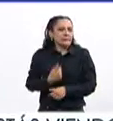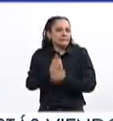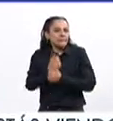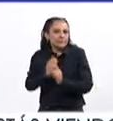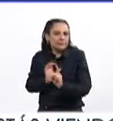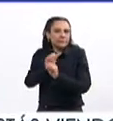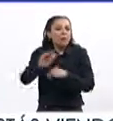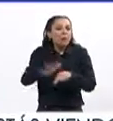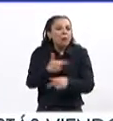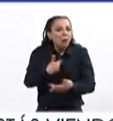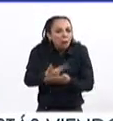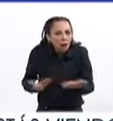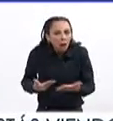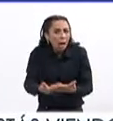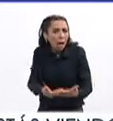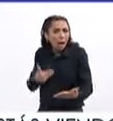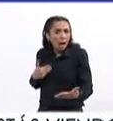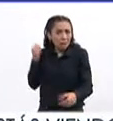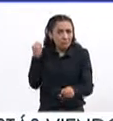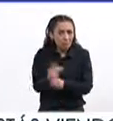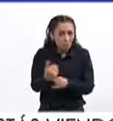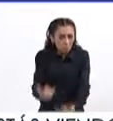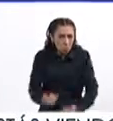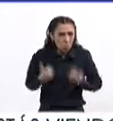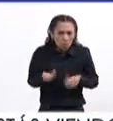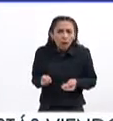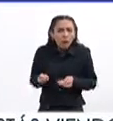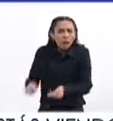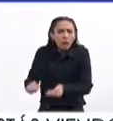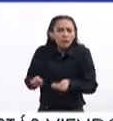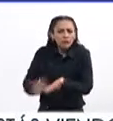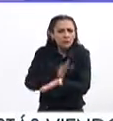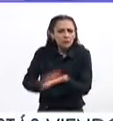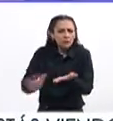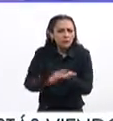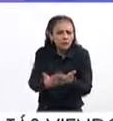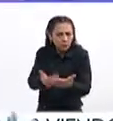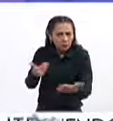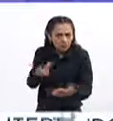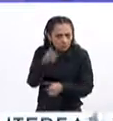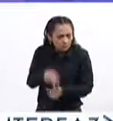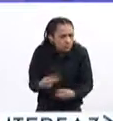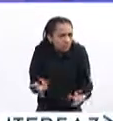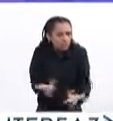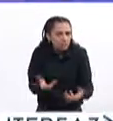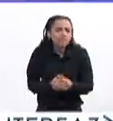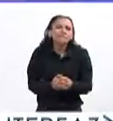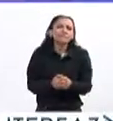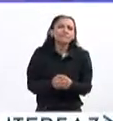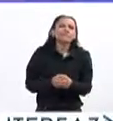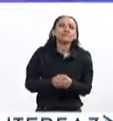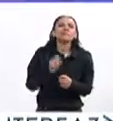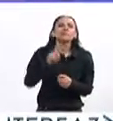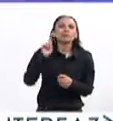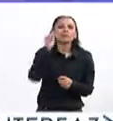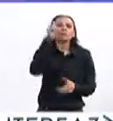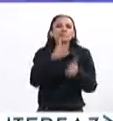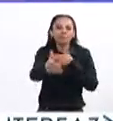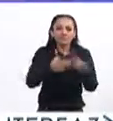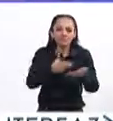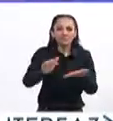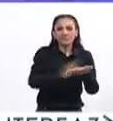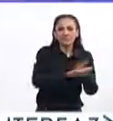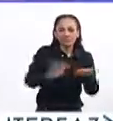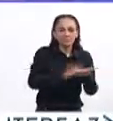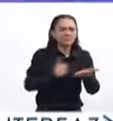tienen acceso claro, a estos sistemas desde temprana edad. Desde temprana edad. Pues bueno, las TICs o las tablets, los celulares, no es